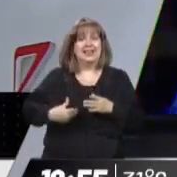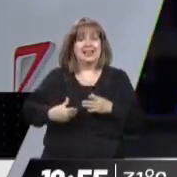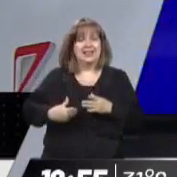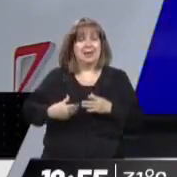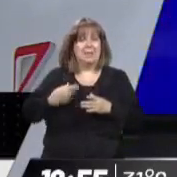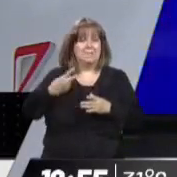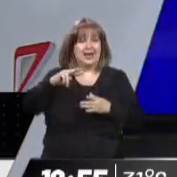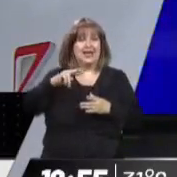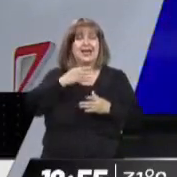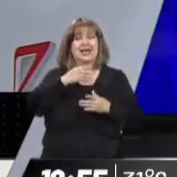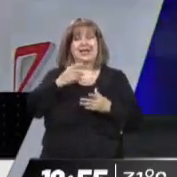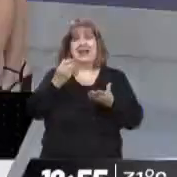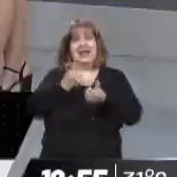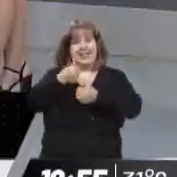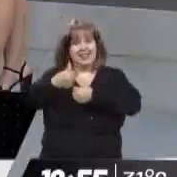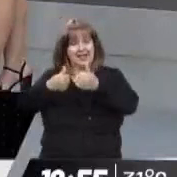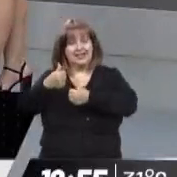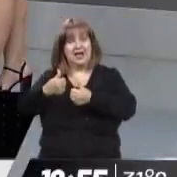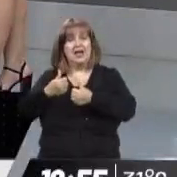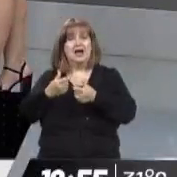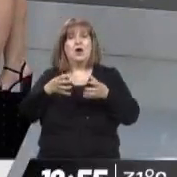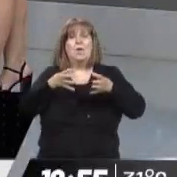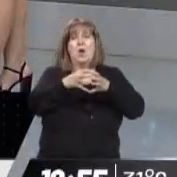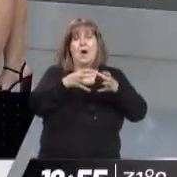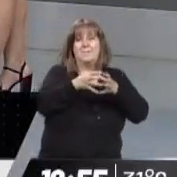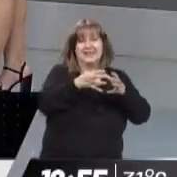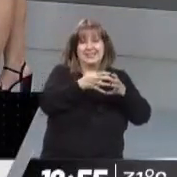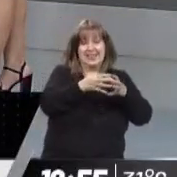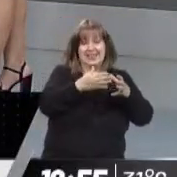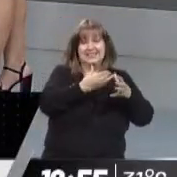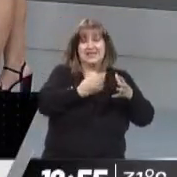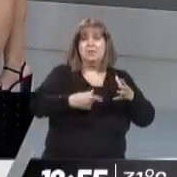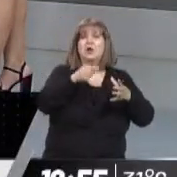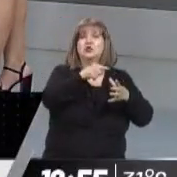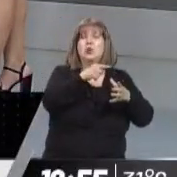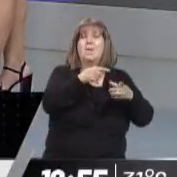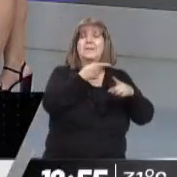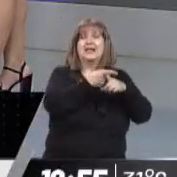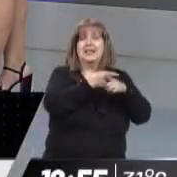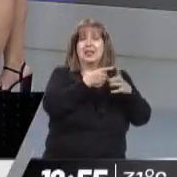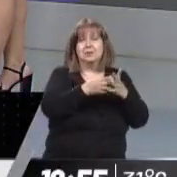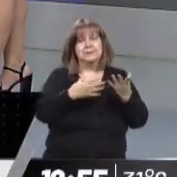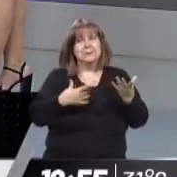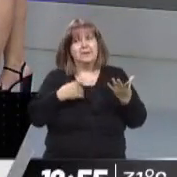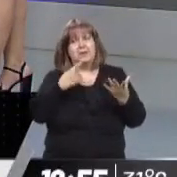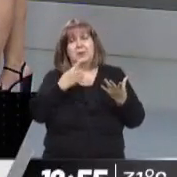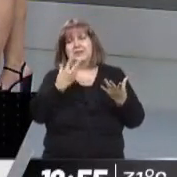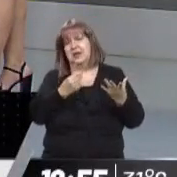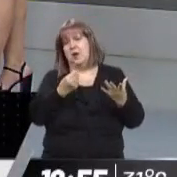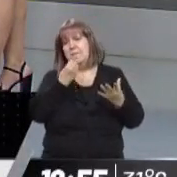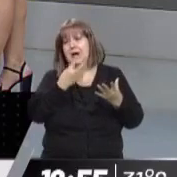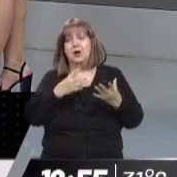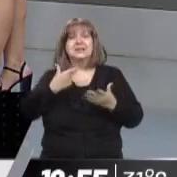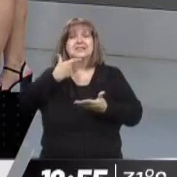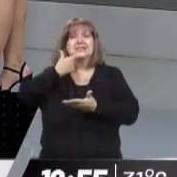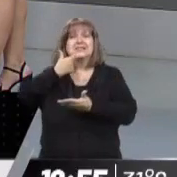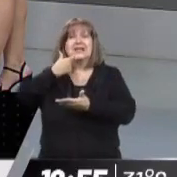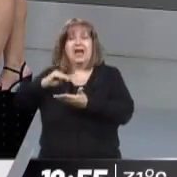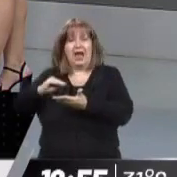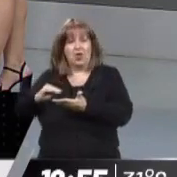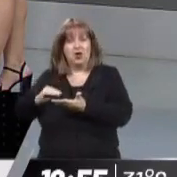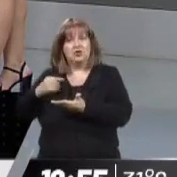presidencial, justamente por su partido, después a mitad de año desiste de esa idea para representar en el Senado al